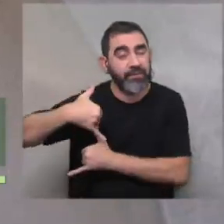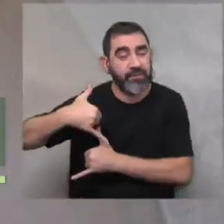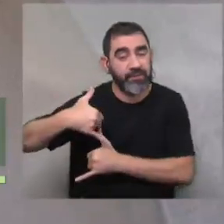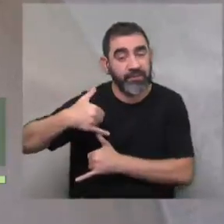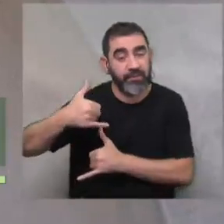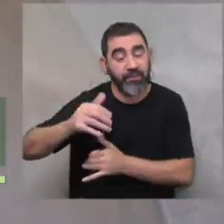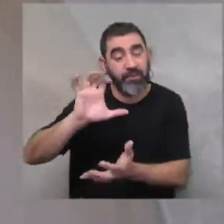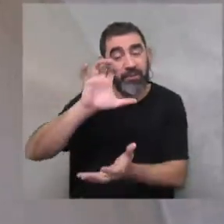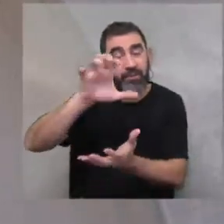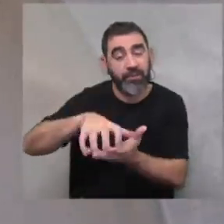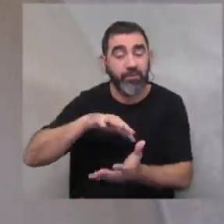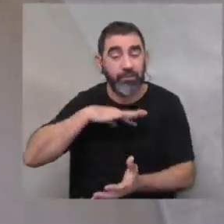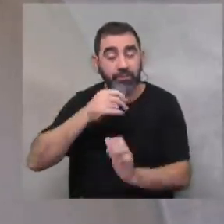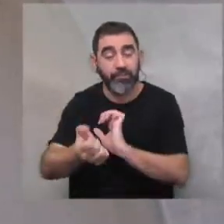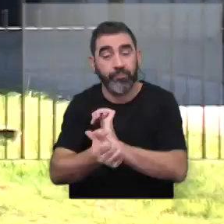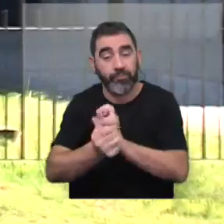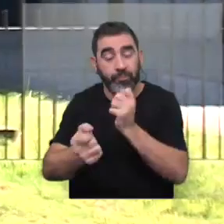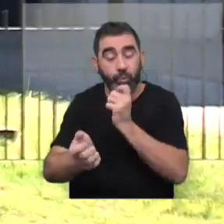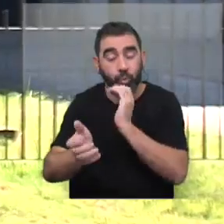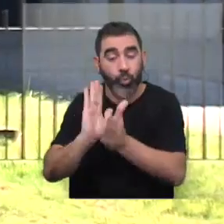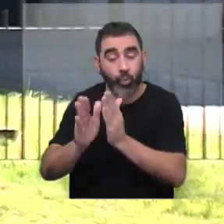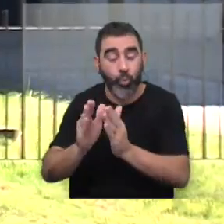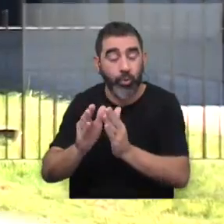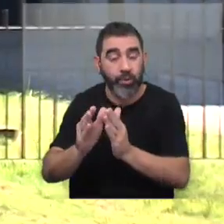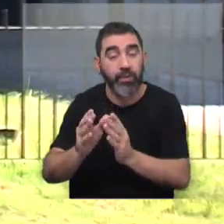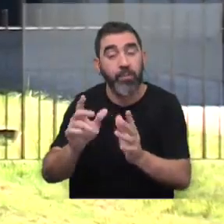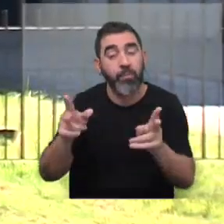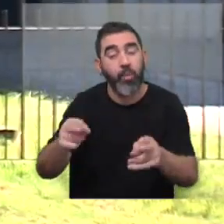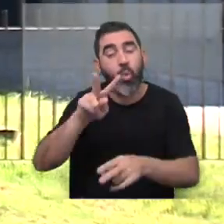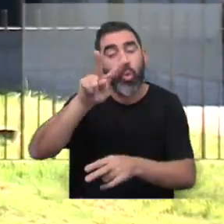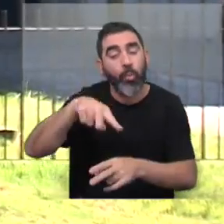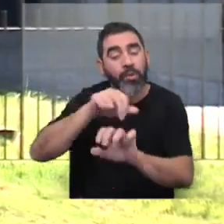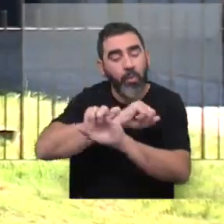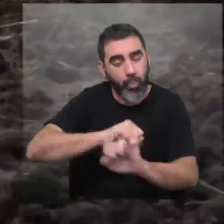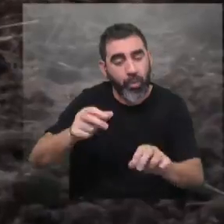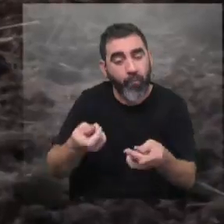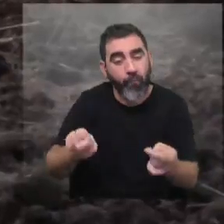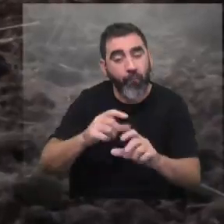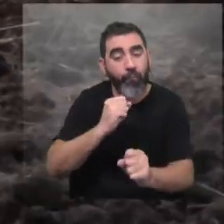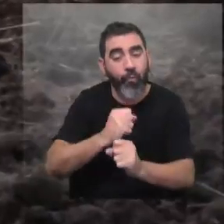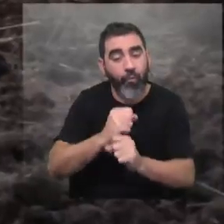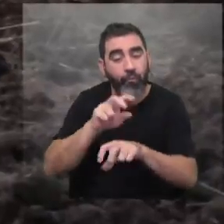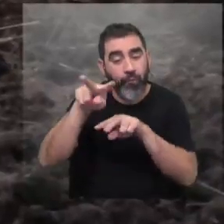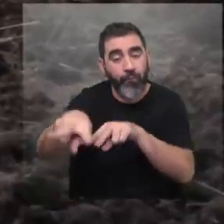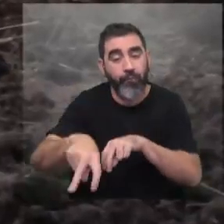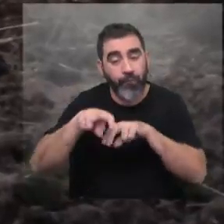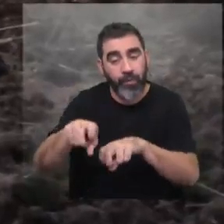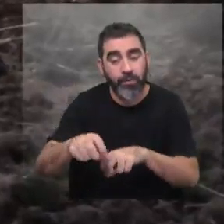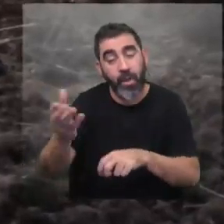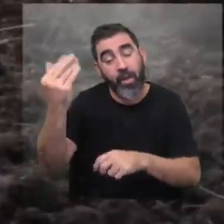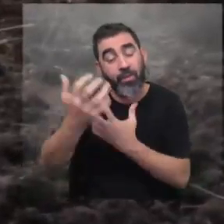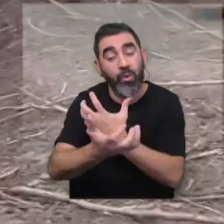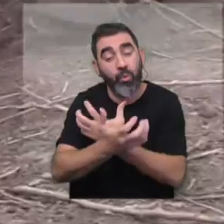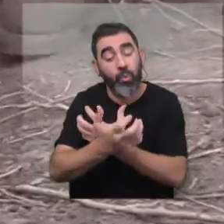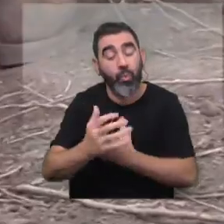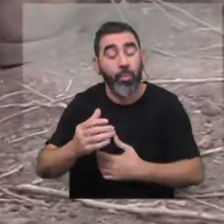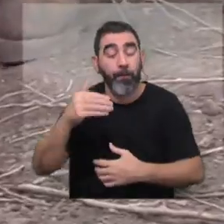ubicado el centro clandestino de detención y torturas 300 Carlos y en un plazo de dos meses Se podrían retomar las excavaciones en el sitio donde aparecieron los restos de